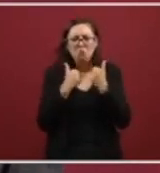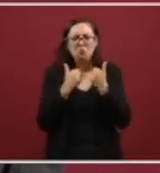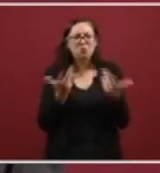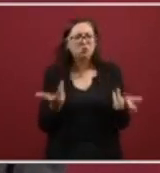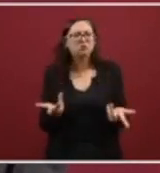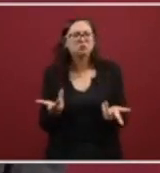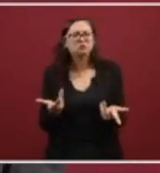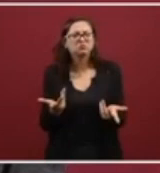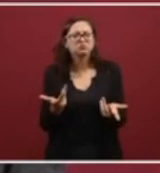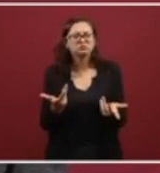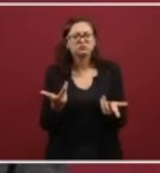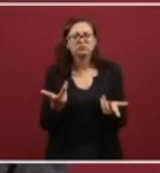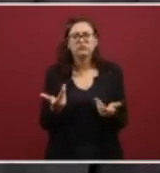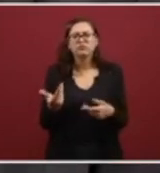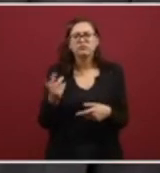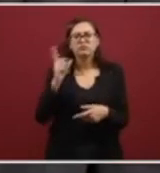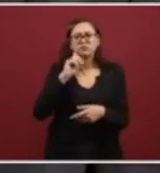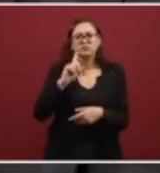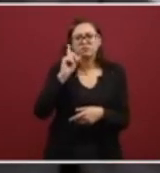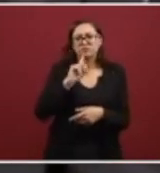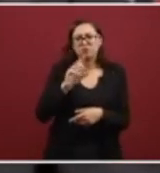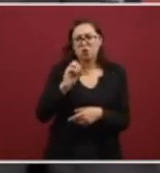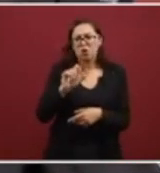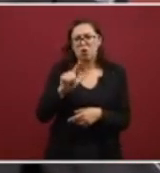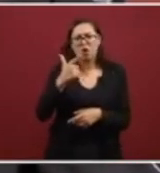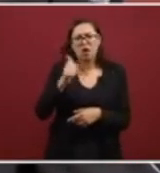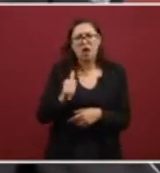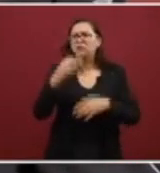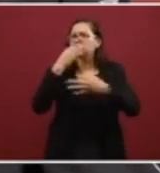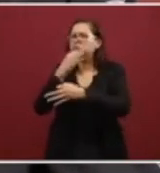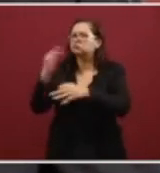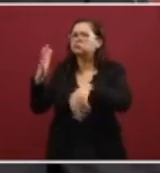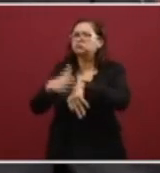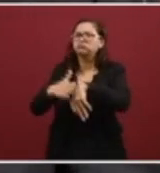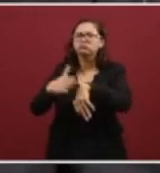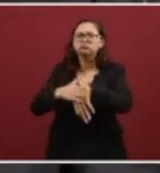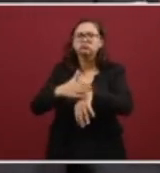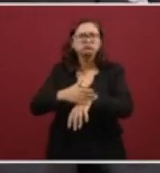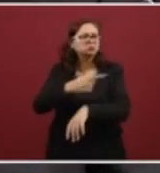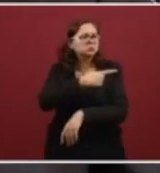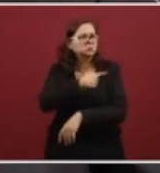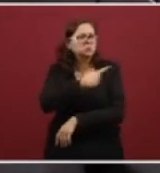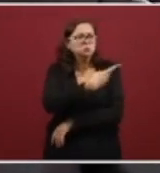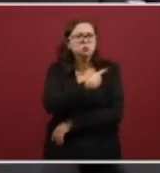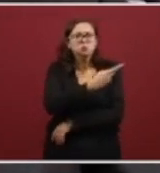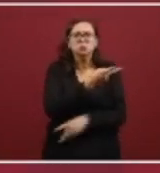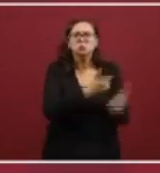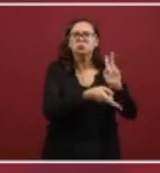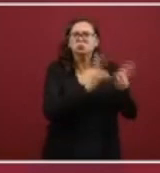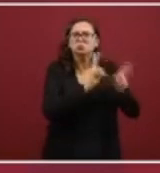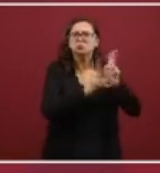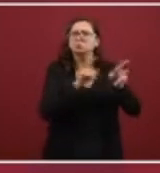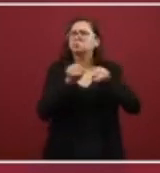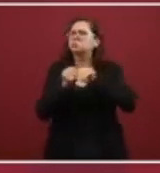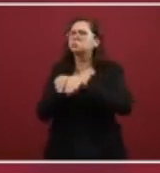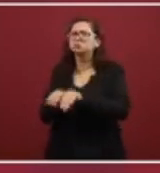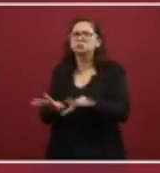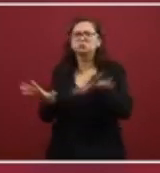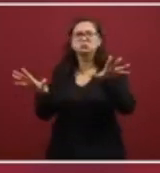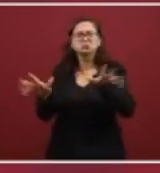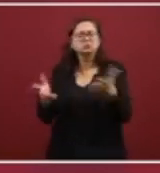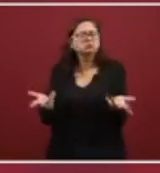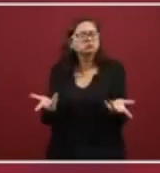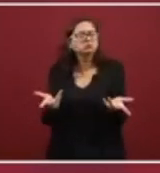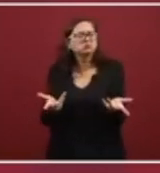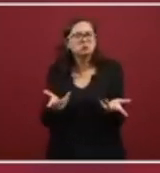ministra Olga Sánchez Cordero informó de a qué acuerdo se había llegado. Ella hizo público los resultados de